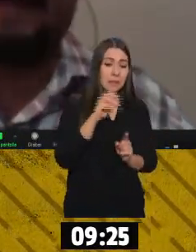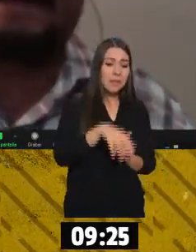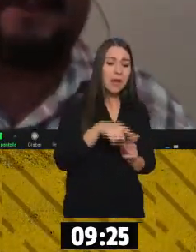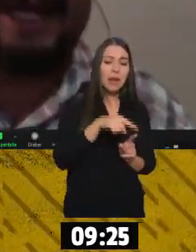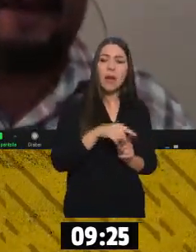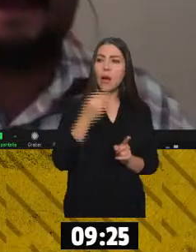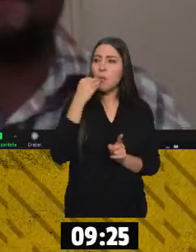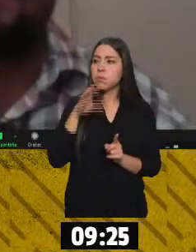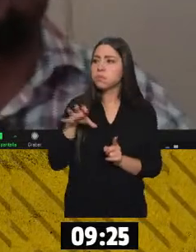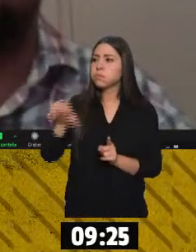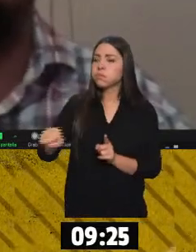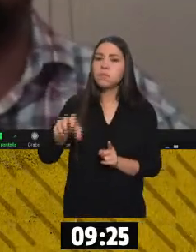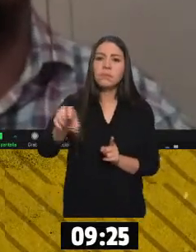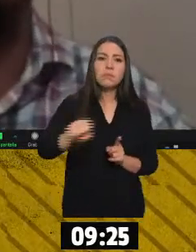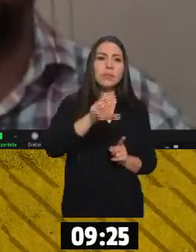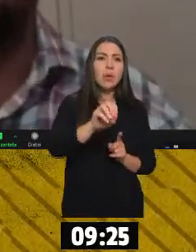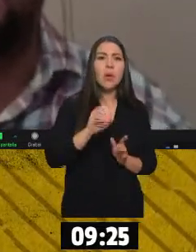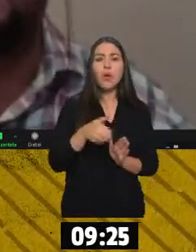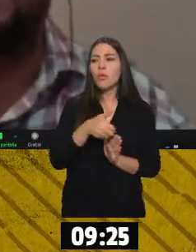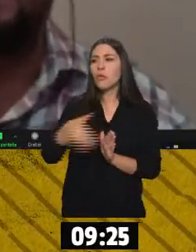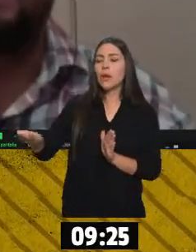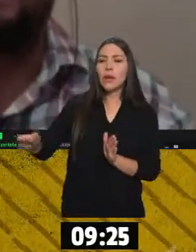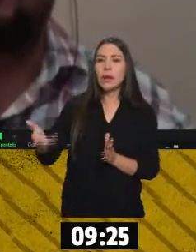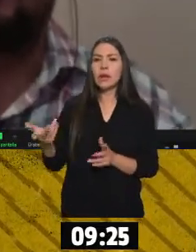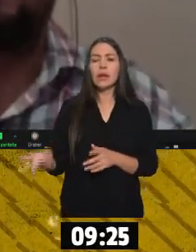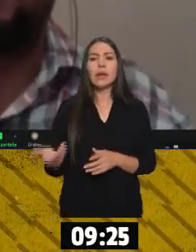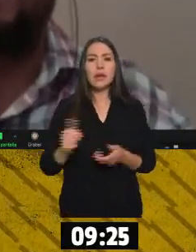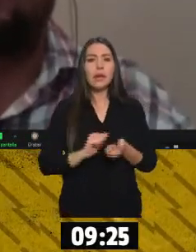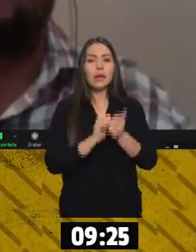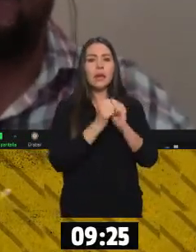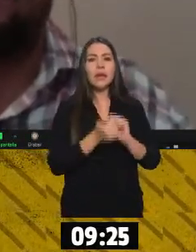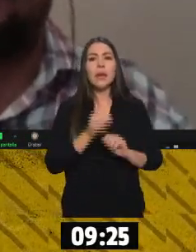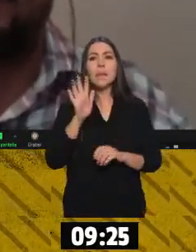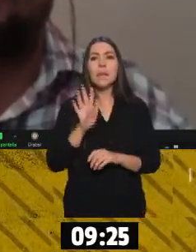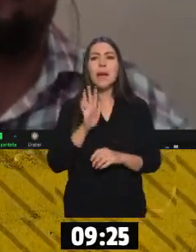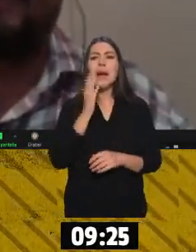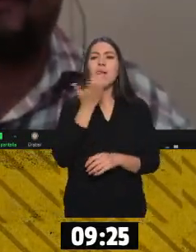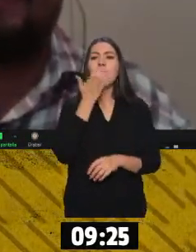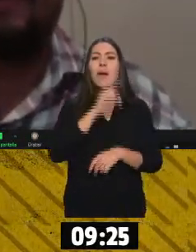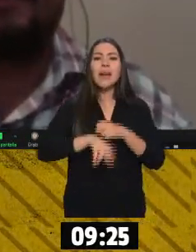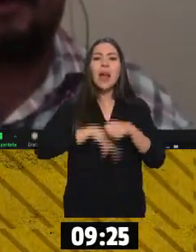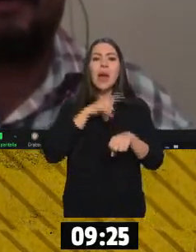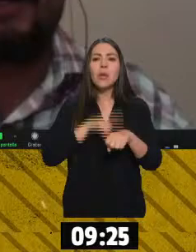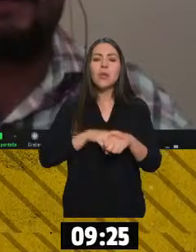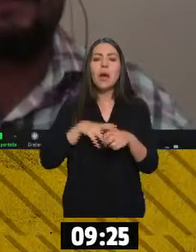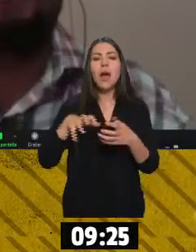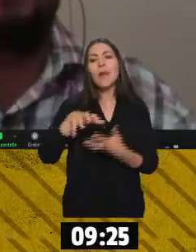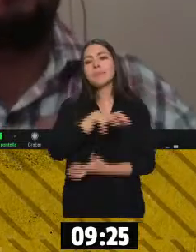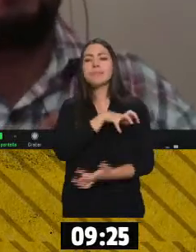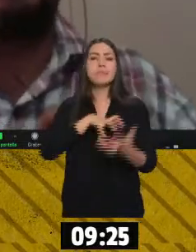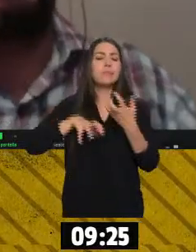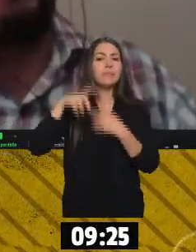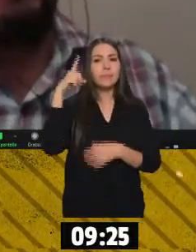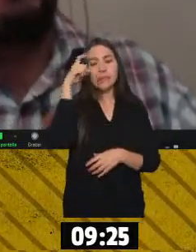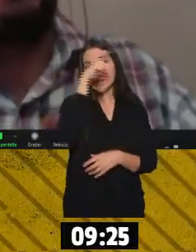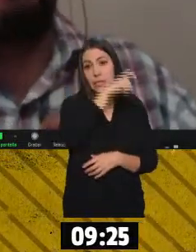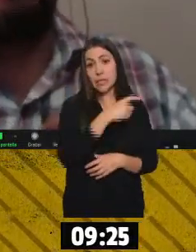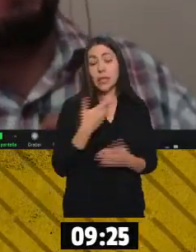o las depreda o parasita, y entonces viene a romper estos círculos. Pero ya hoy el problema de la tilapia en